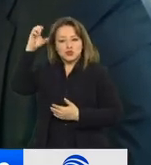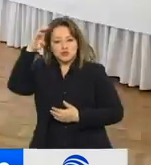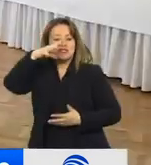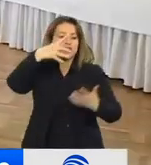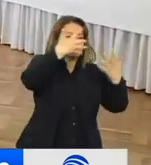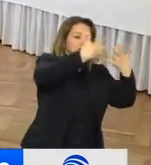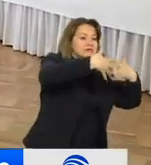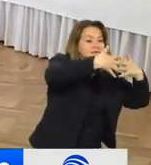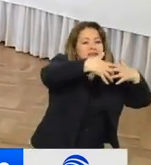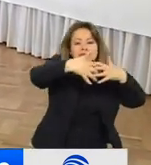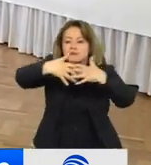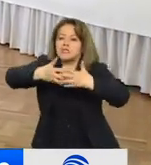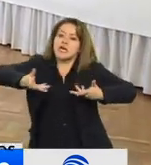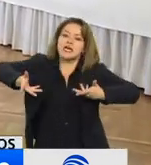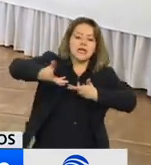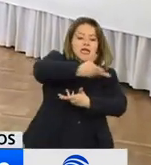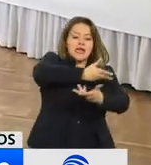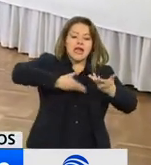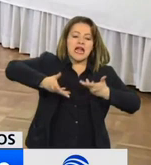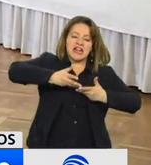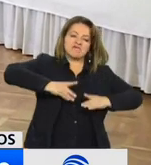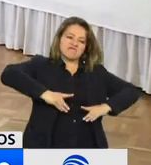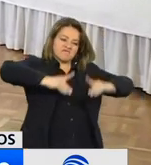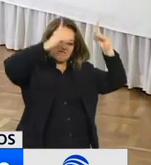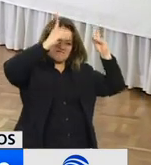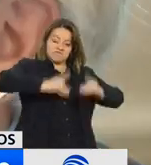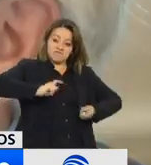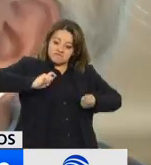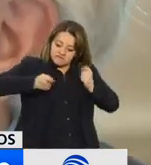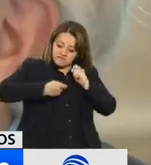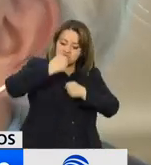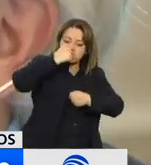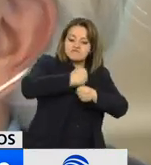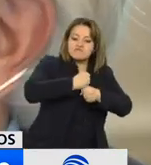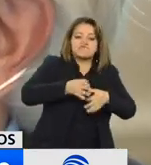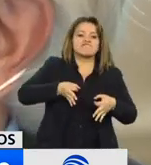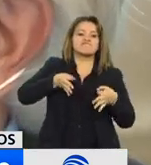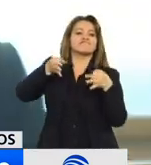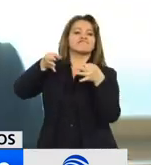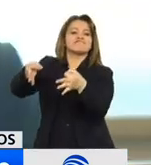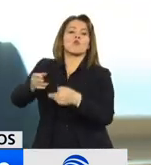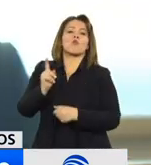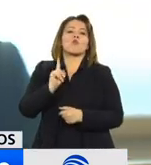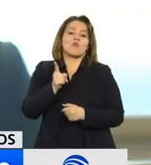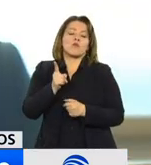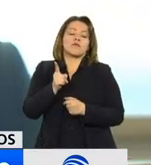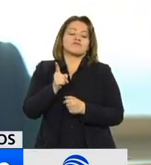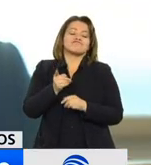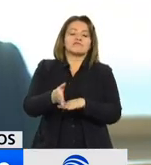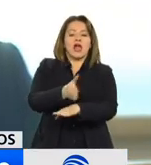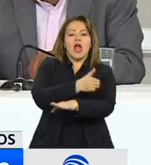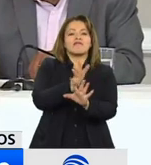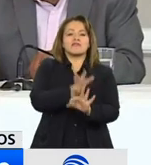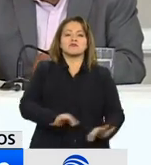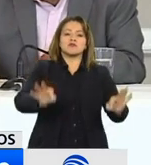diferentes sectores gremiales del país, decidió aplazar esta reforma laboral. Esto debido a que busca que sea concertada entre todos